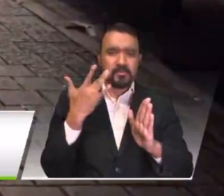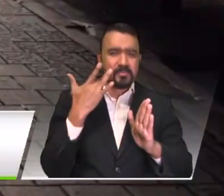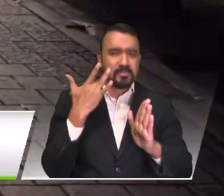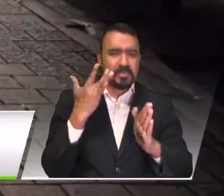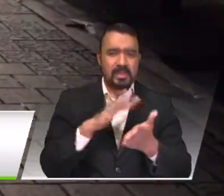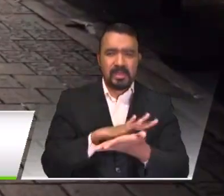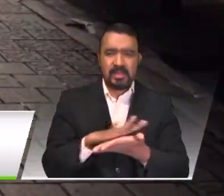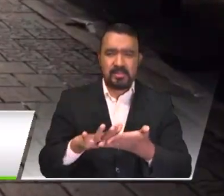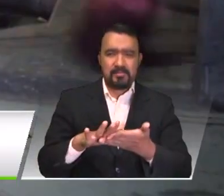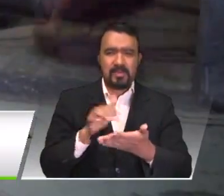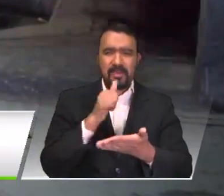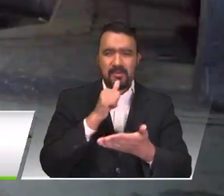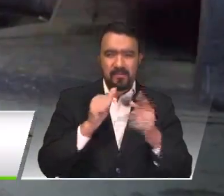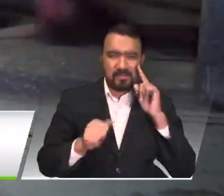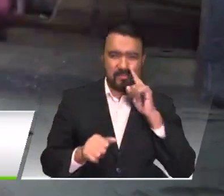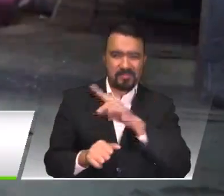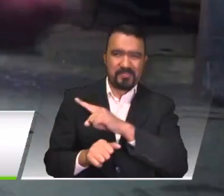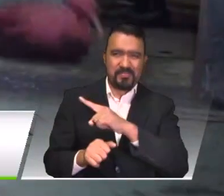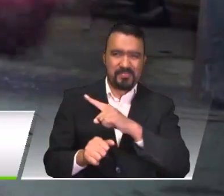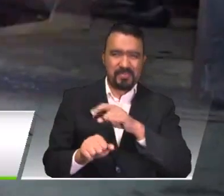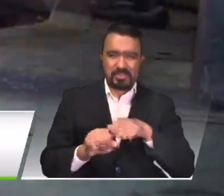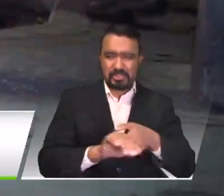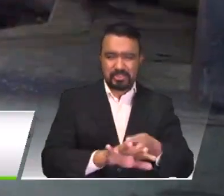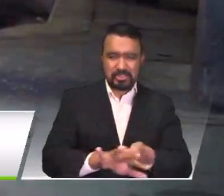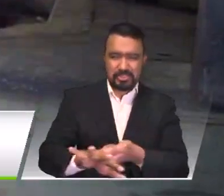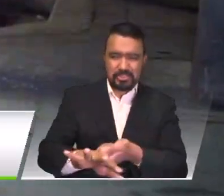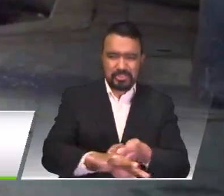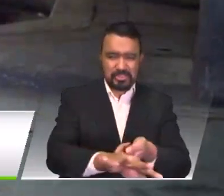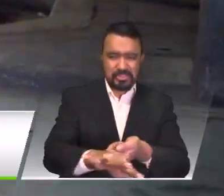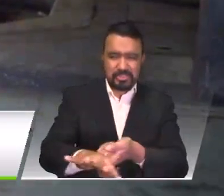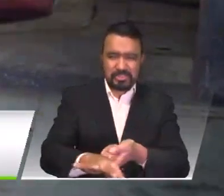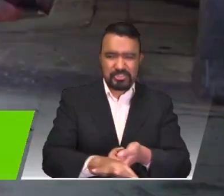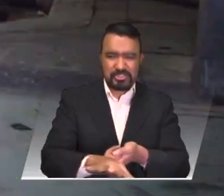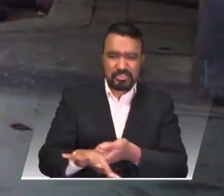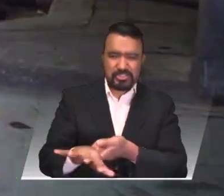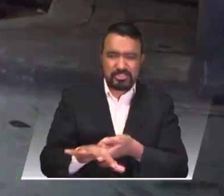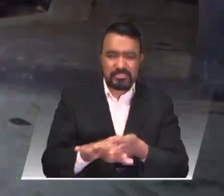de negocios todo se vea reluciente.